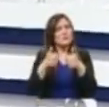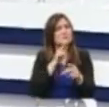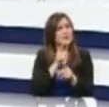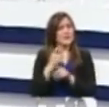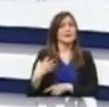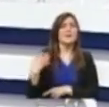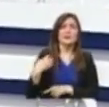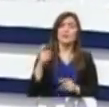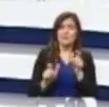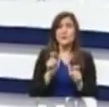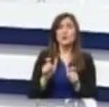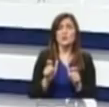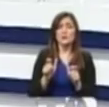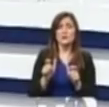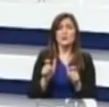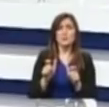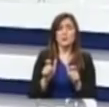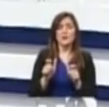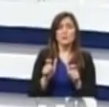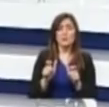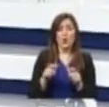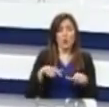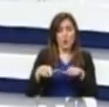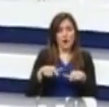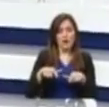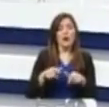las quejas de la ciudadanía que todavía está intransitable la zona?